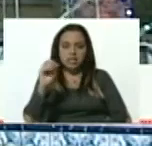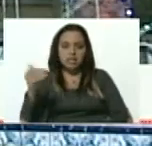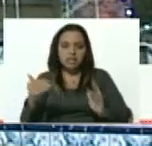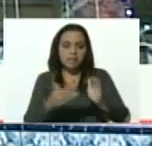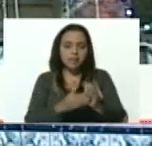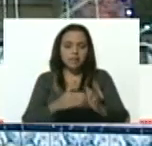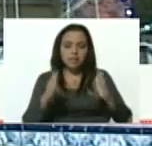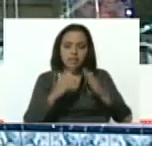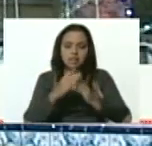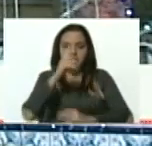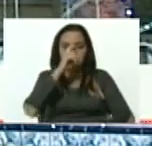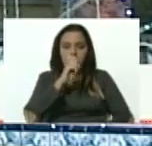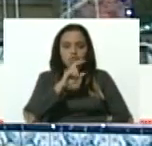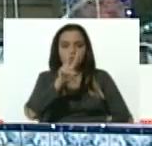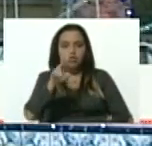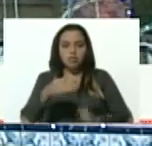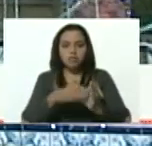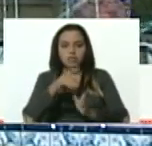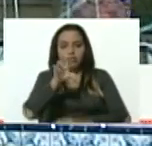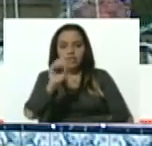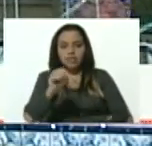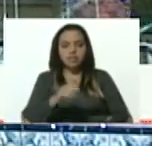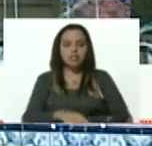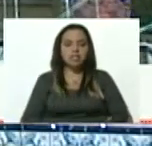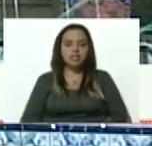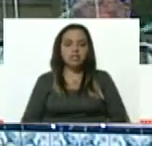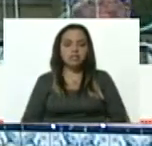en el año 2020.